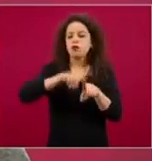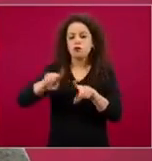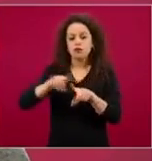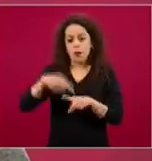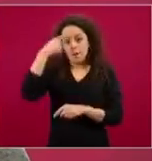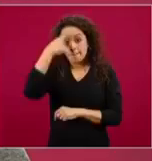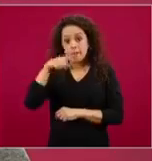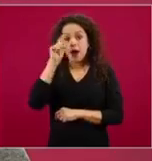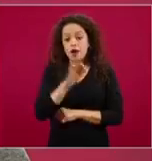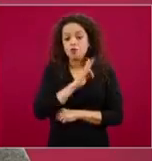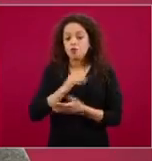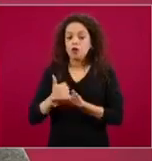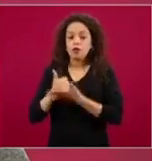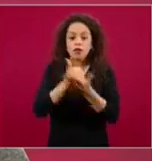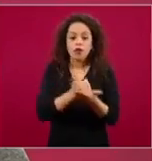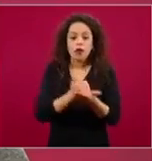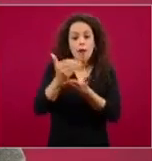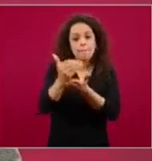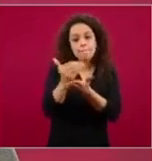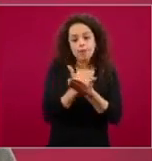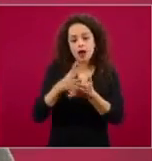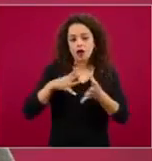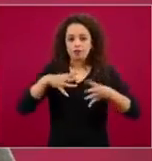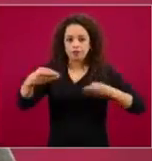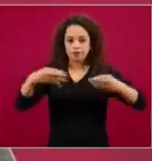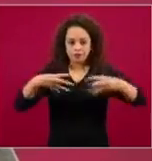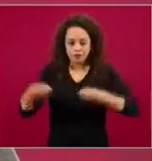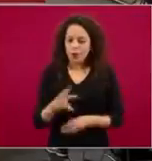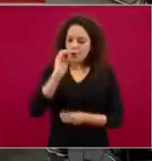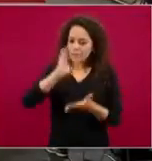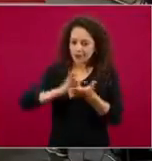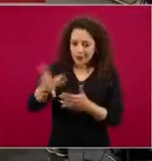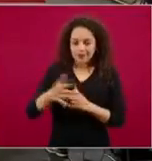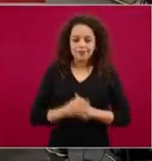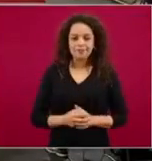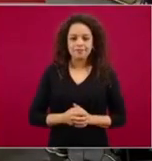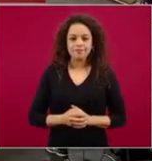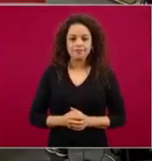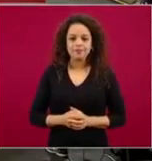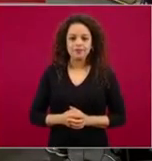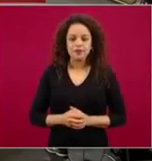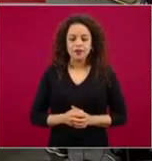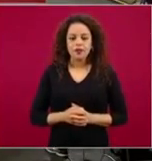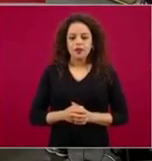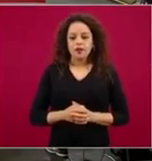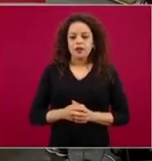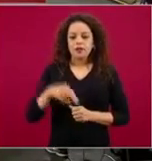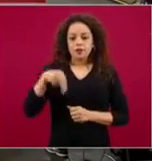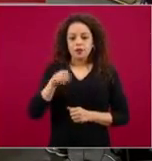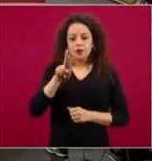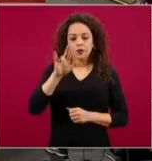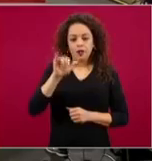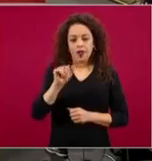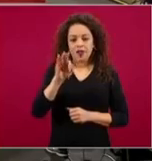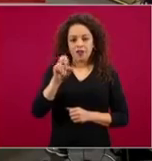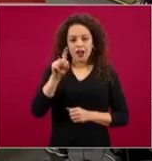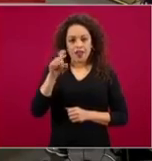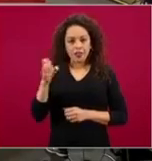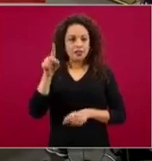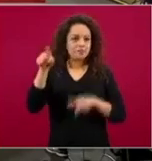los contagios. Muchas gracias. Nuria Fernández, compañero, ahí nos vamos,